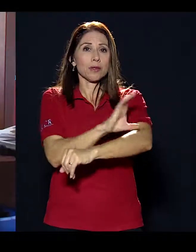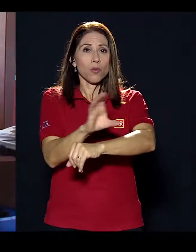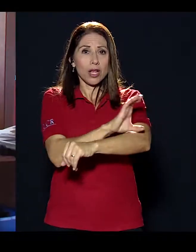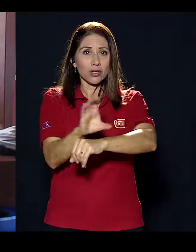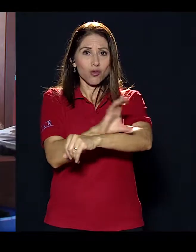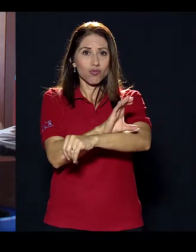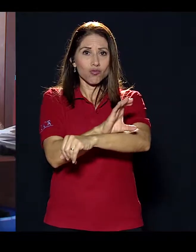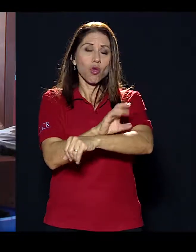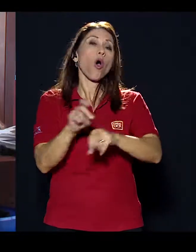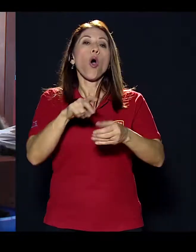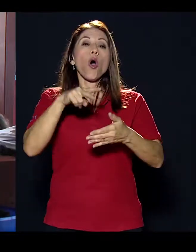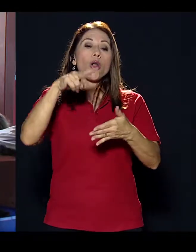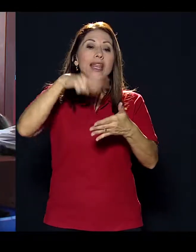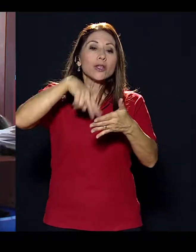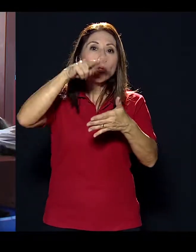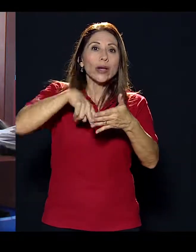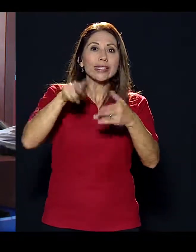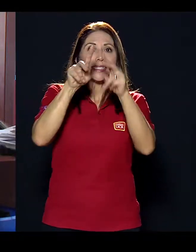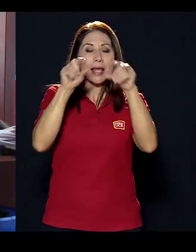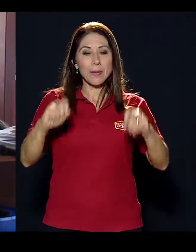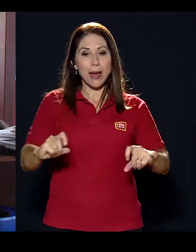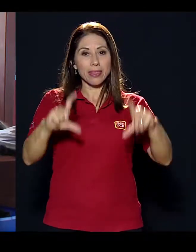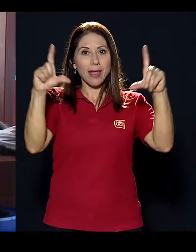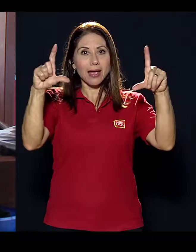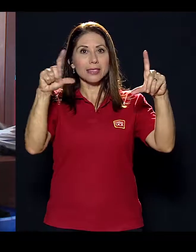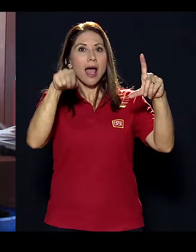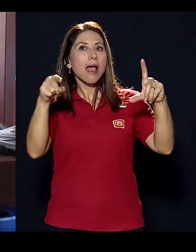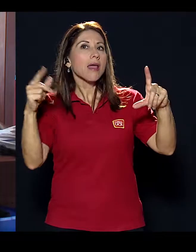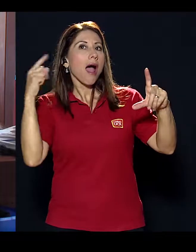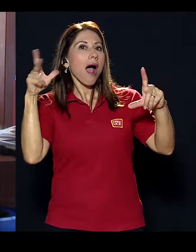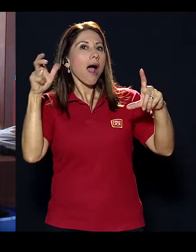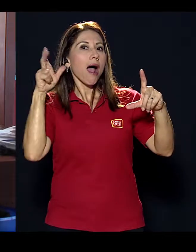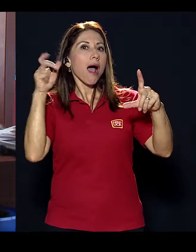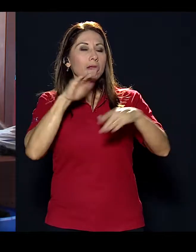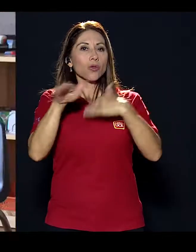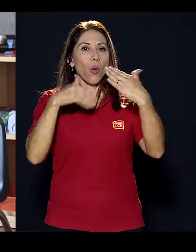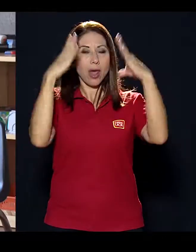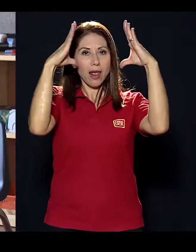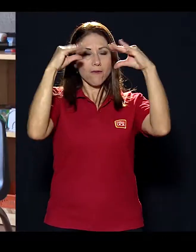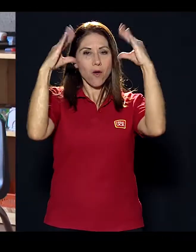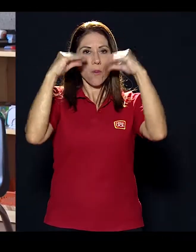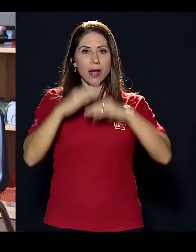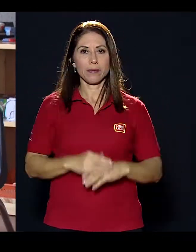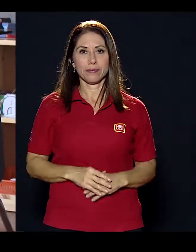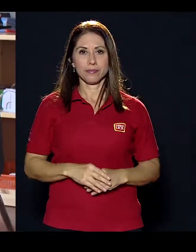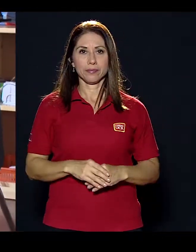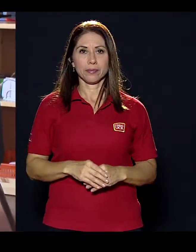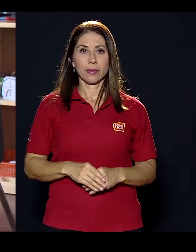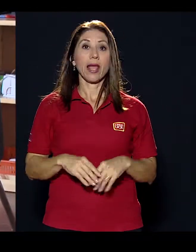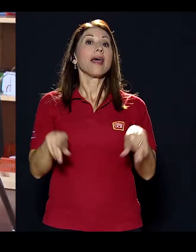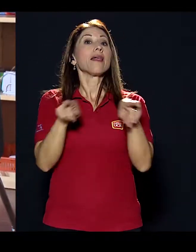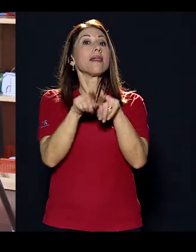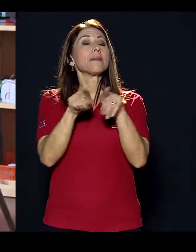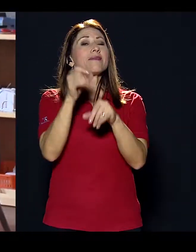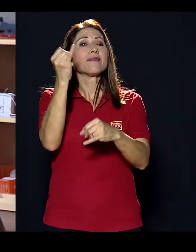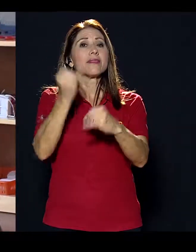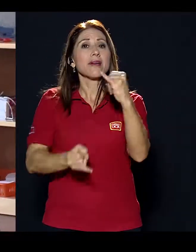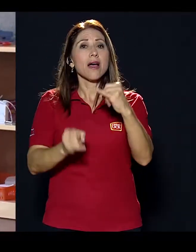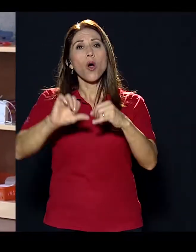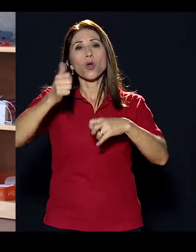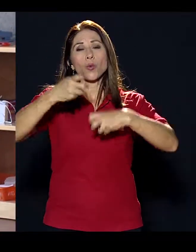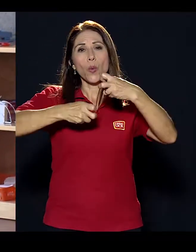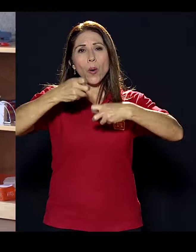libro. Finalmente, otra de las problemáticas es que las y los profesores no se encuentran verdaderamente capacitados